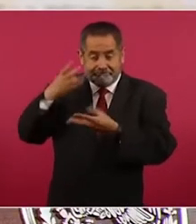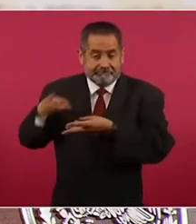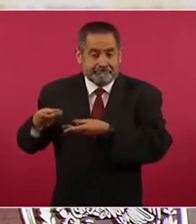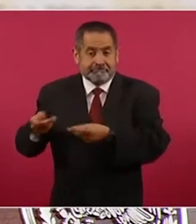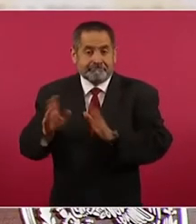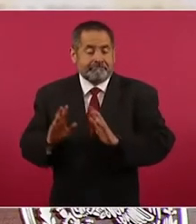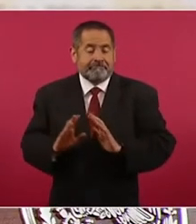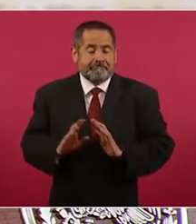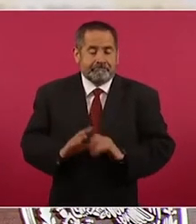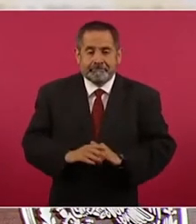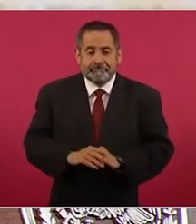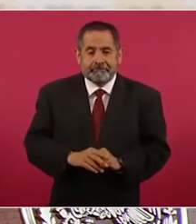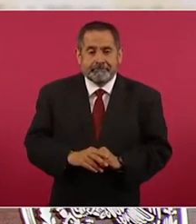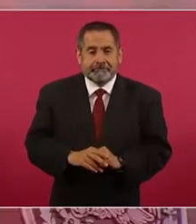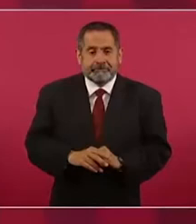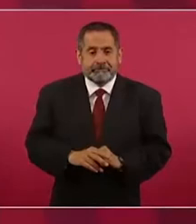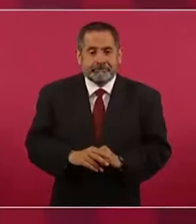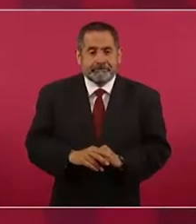yo